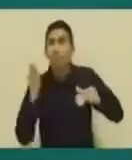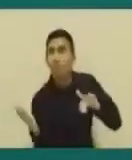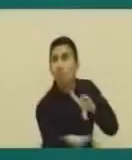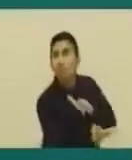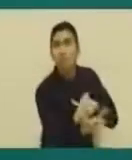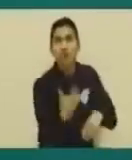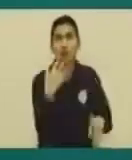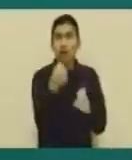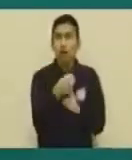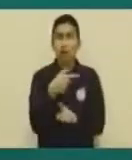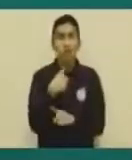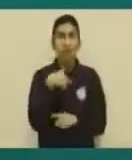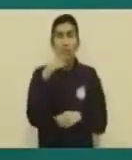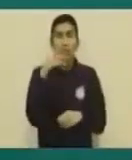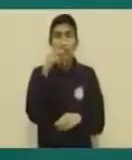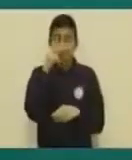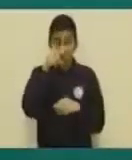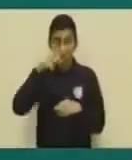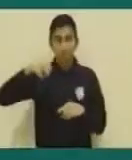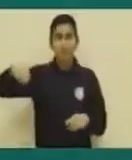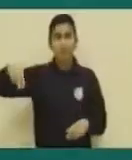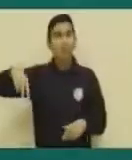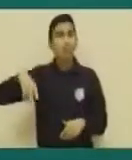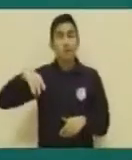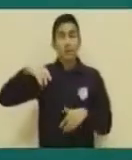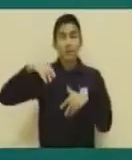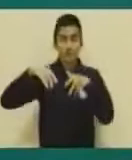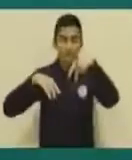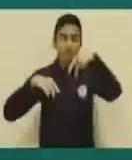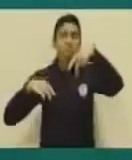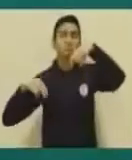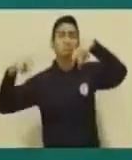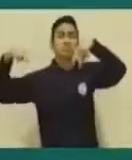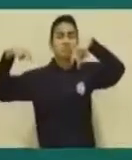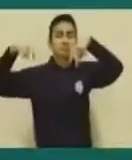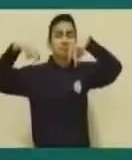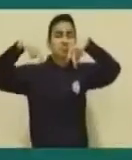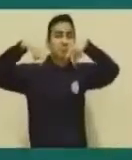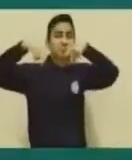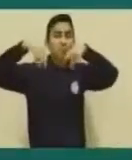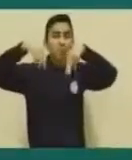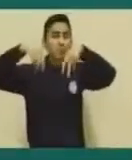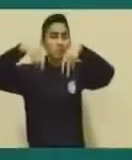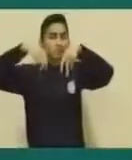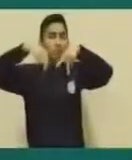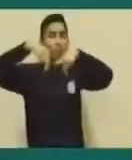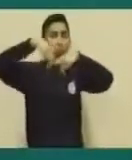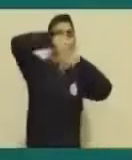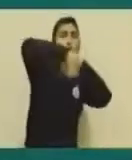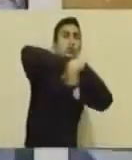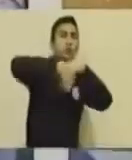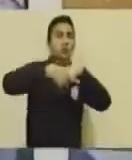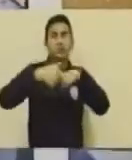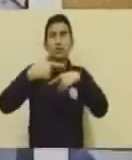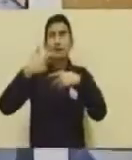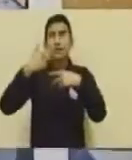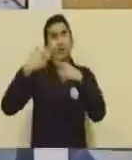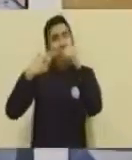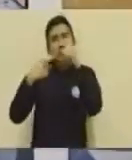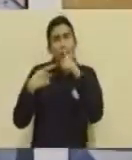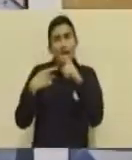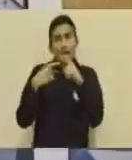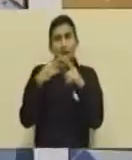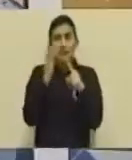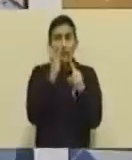a la maestra y de repente ponen una canilla así y me caigo, ¿verdad? Claro. Esa es una forma de acoso. Pero